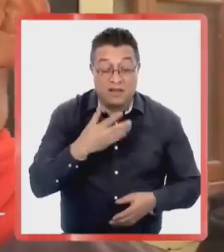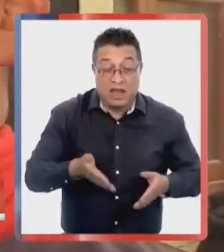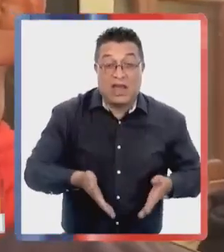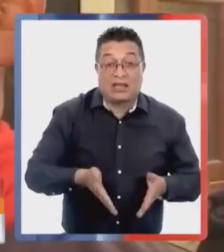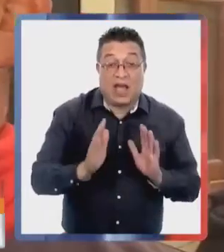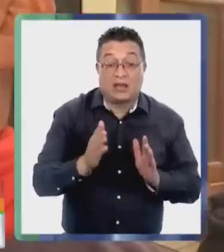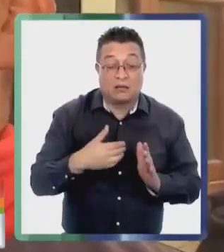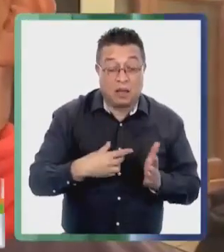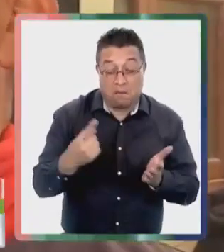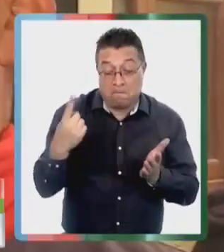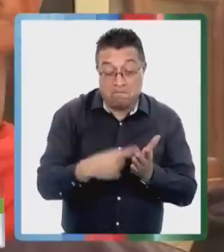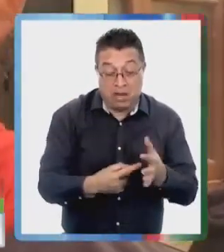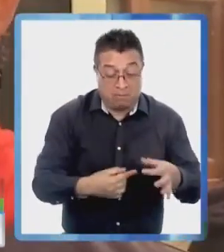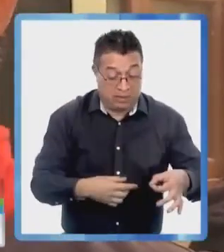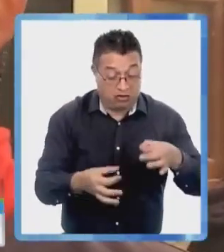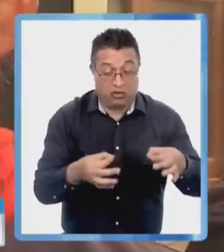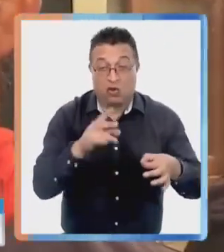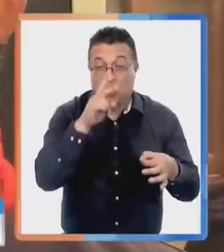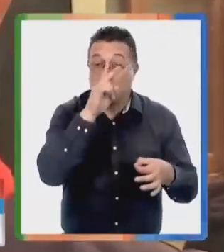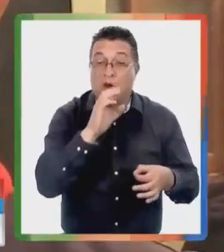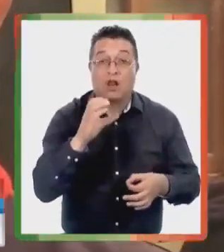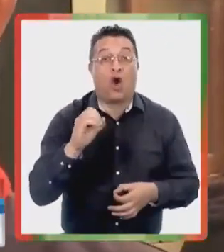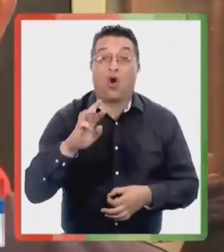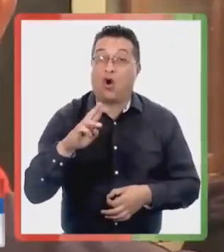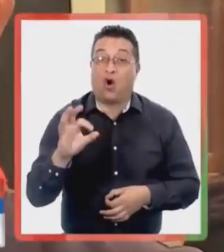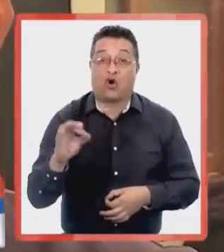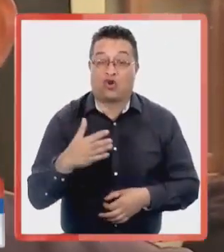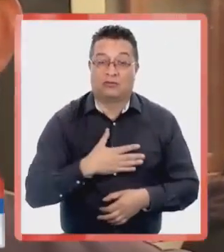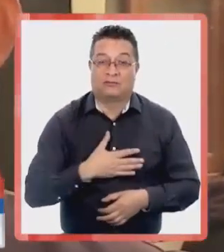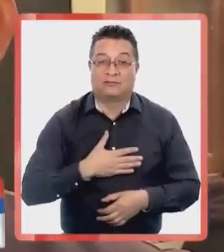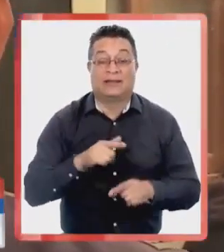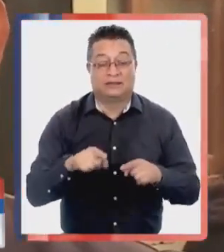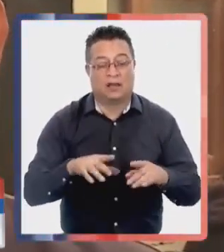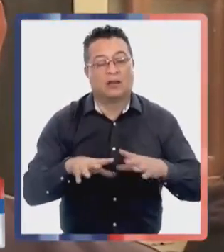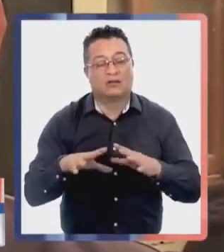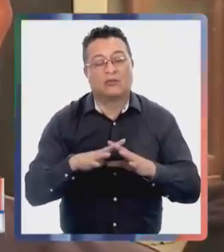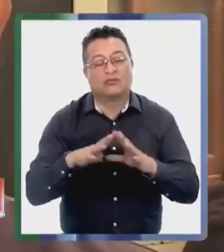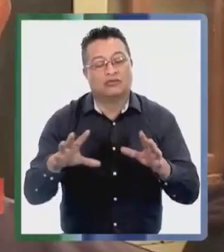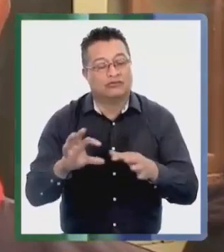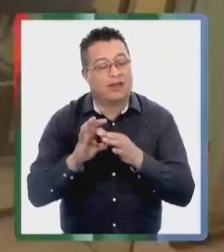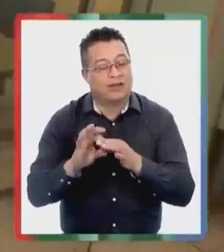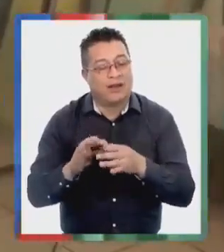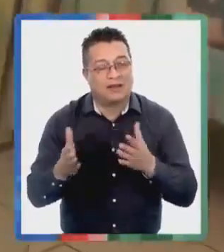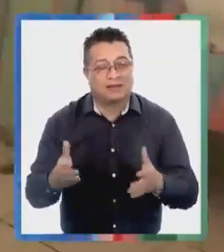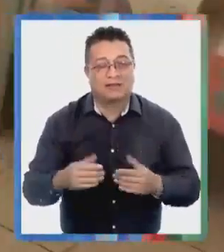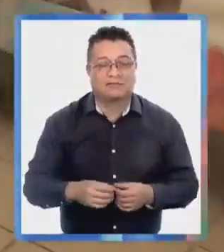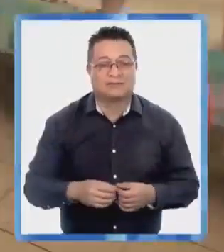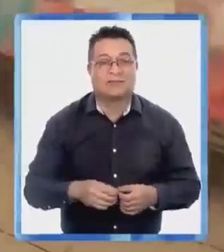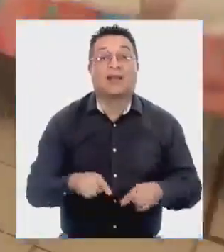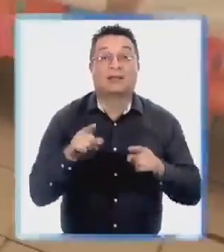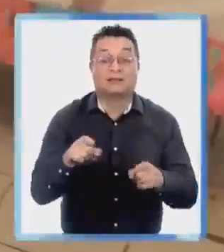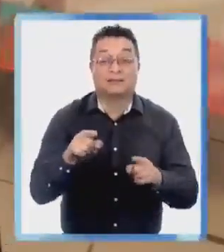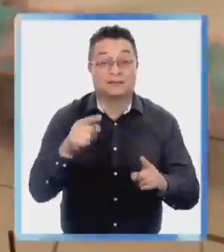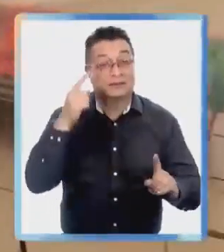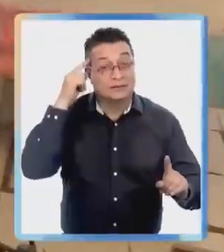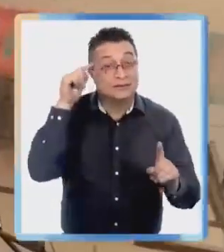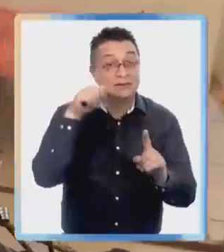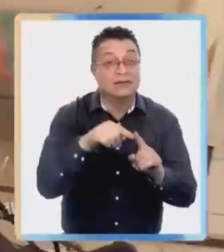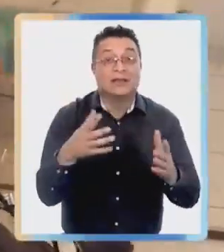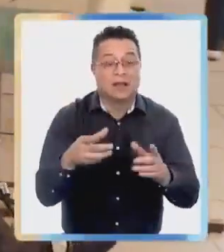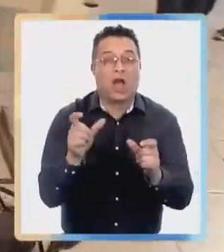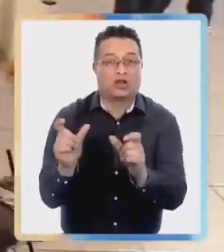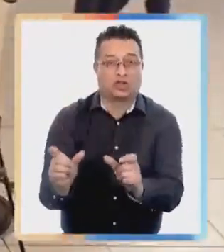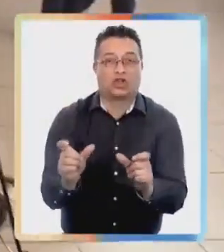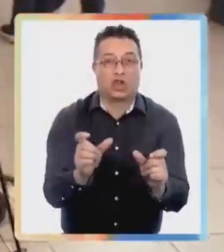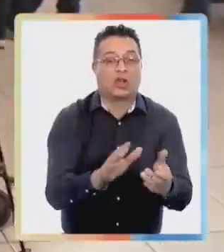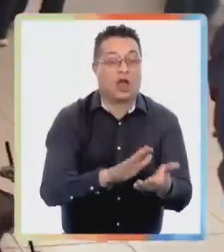calle, 1.000 pesos es un pedacito de oro para uno. Y estas cosas se agradecen. La idea de esta jornada fue